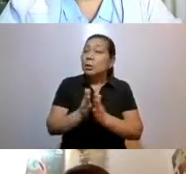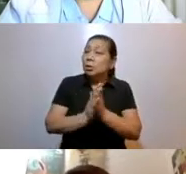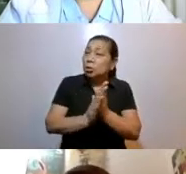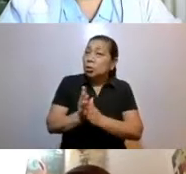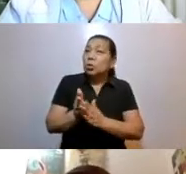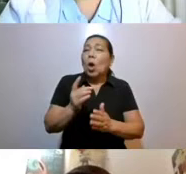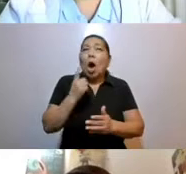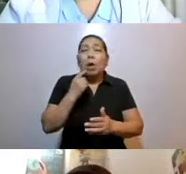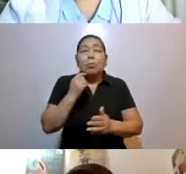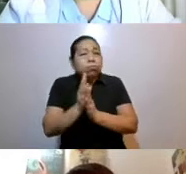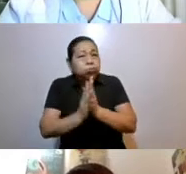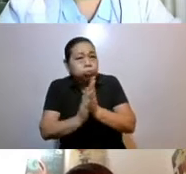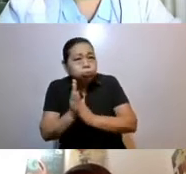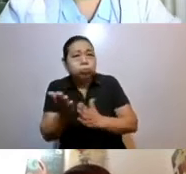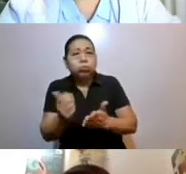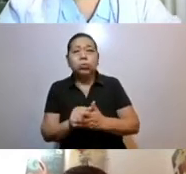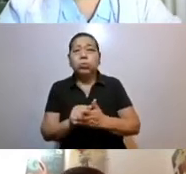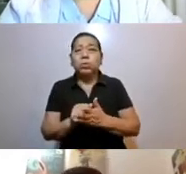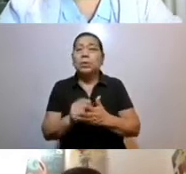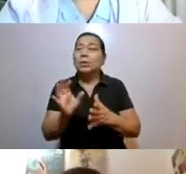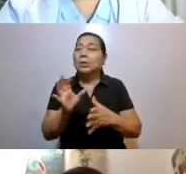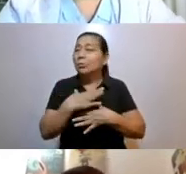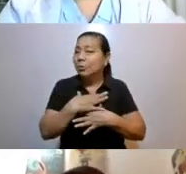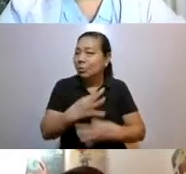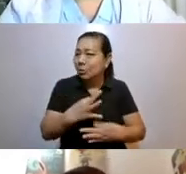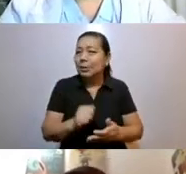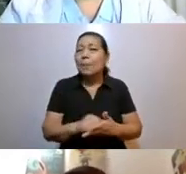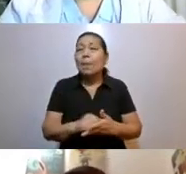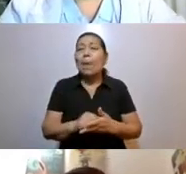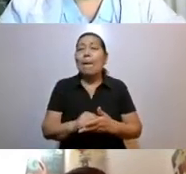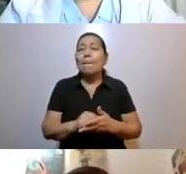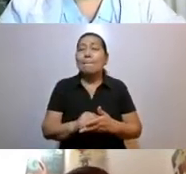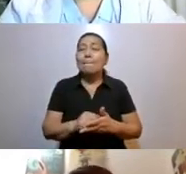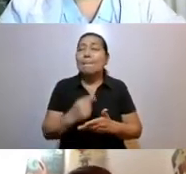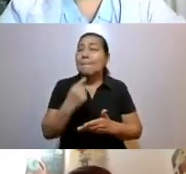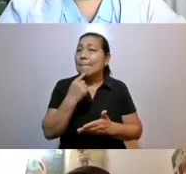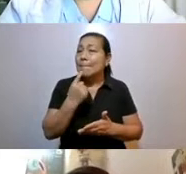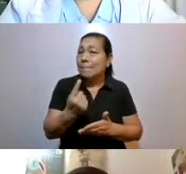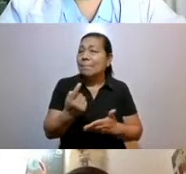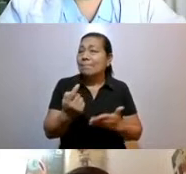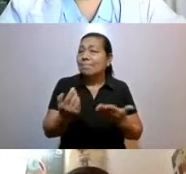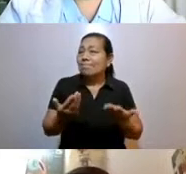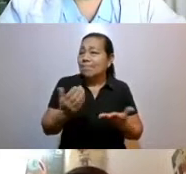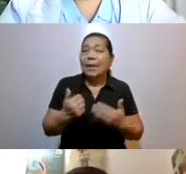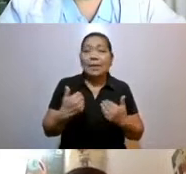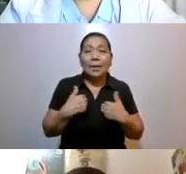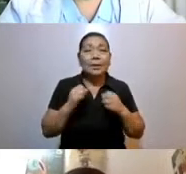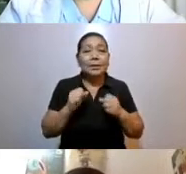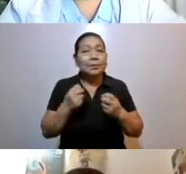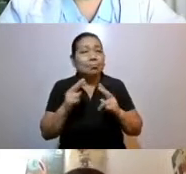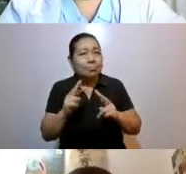estimulación, ¿no? De interés, ¿no? Digamos, es la parte que tiene que ver